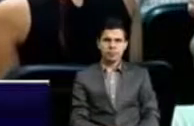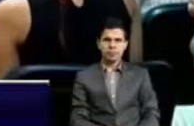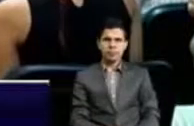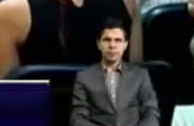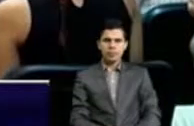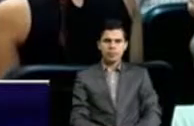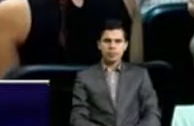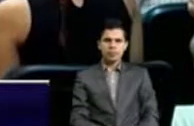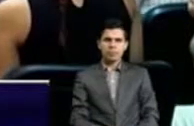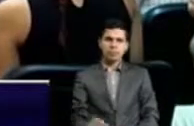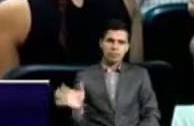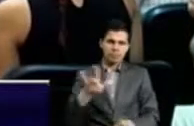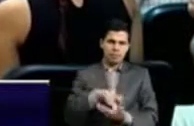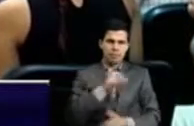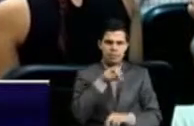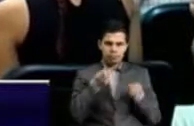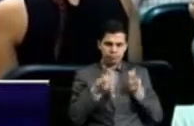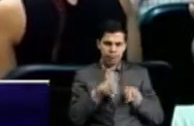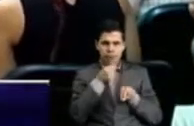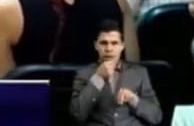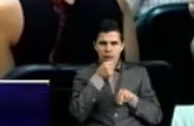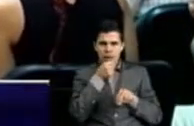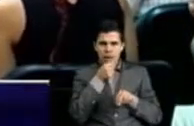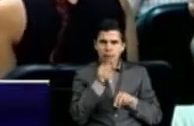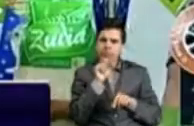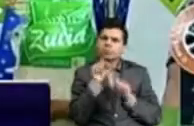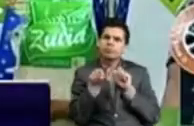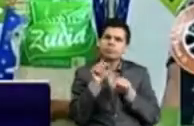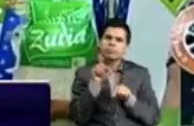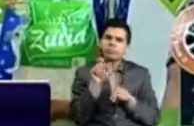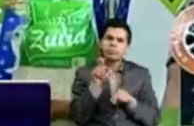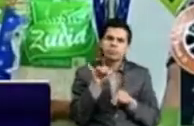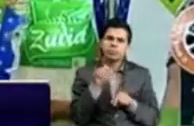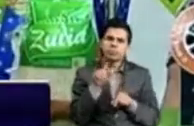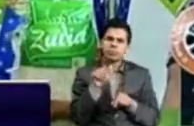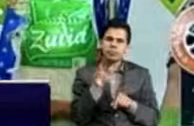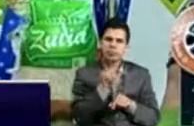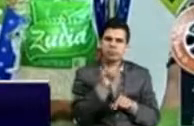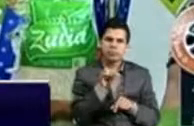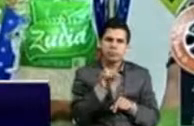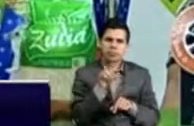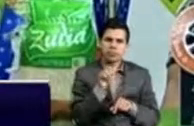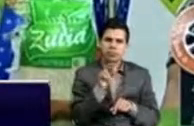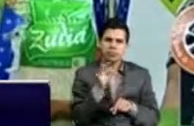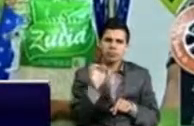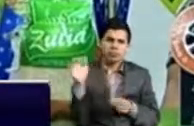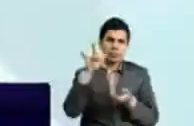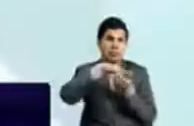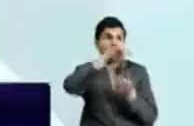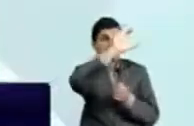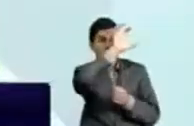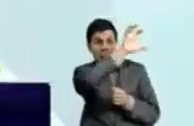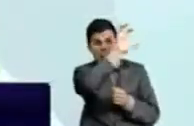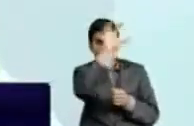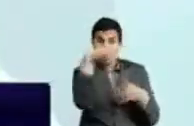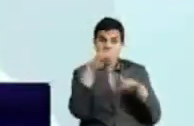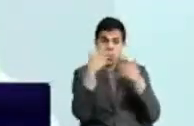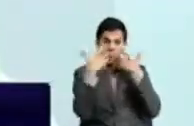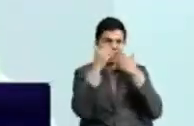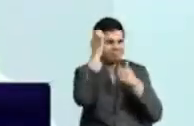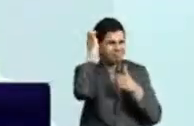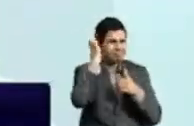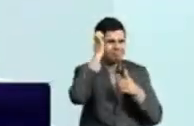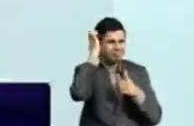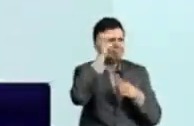A través de una rueda de prensa, Cúcuta recibió a la patinadora Daniela Lindarte después de su excelente participación en la gira europea que se efectuó